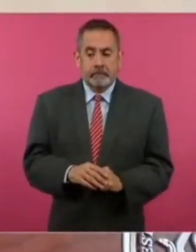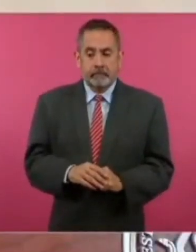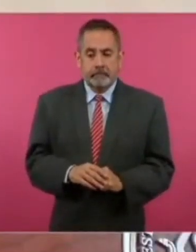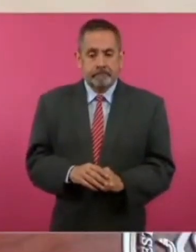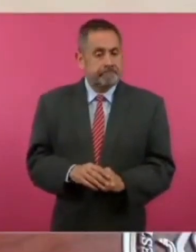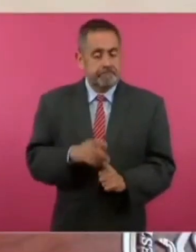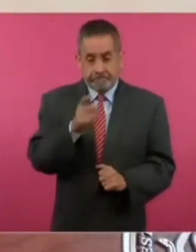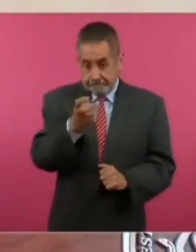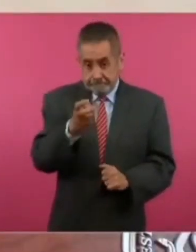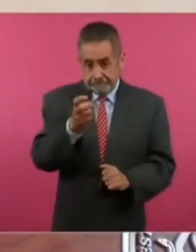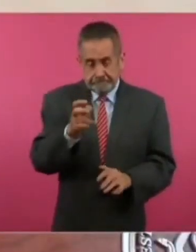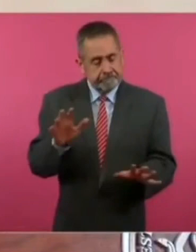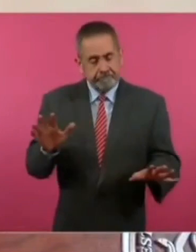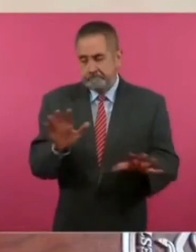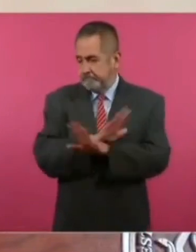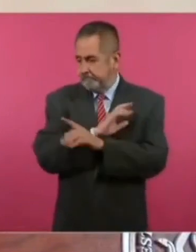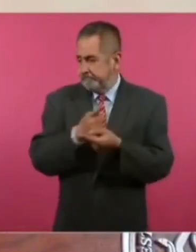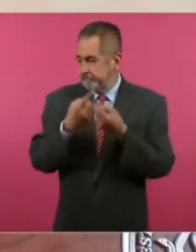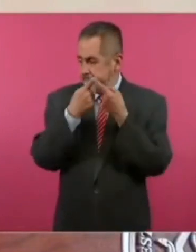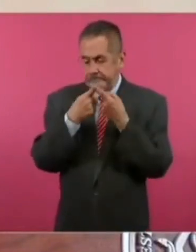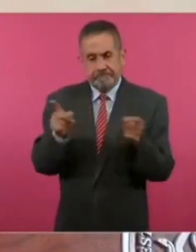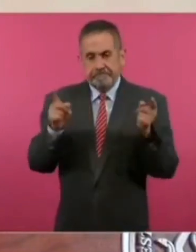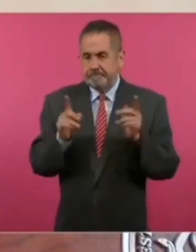eso ya cambió.